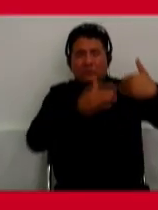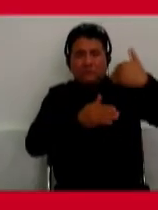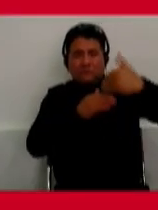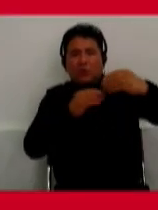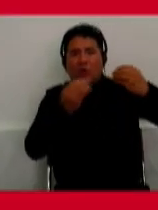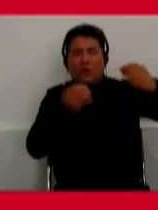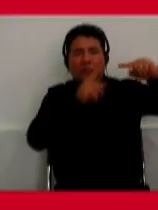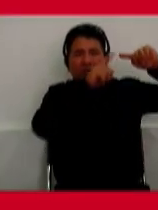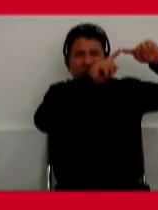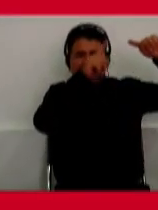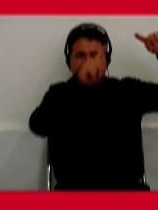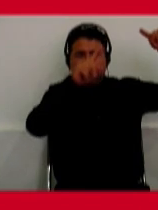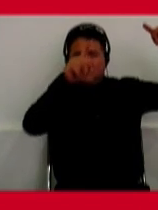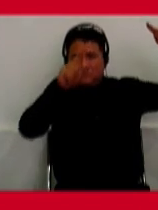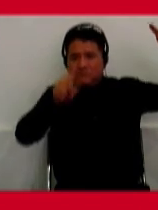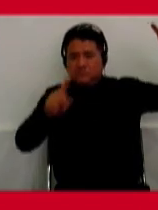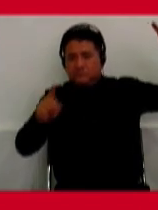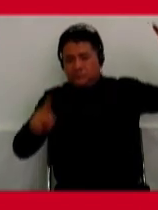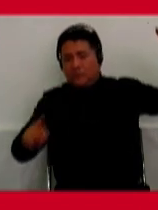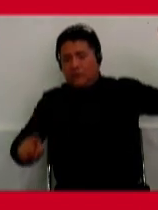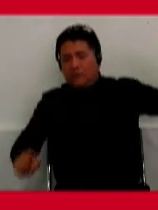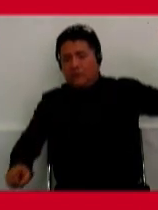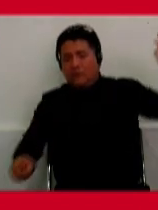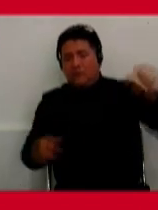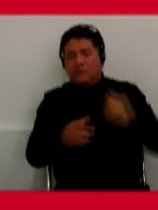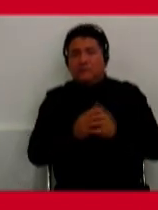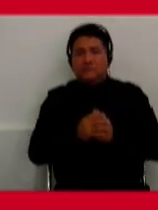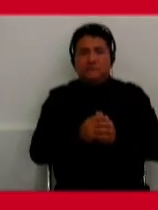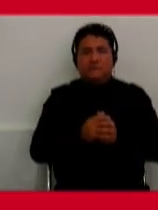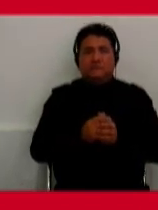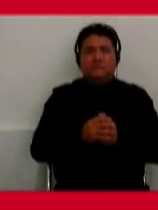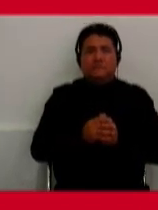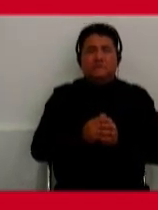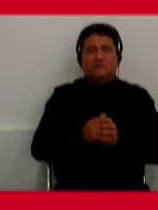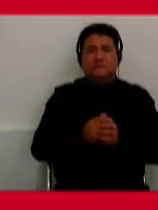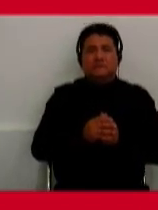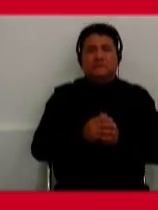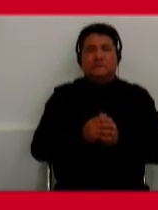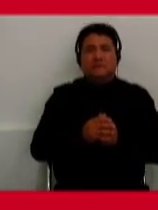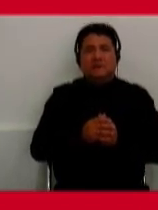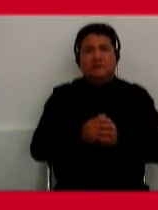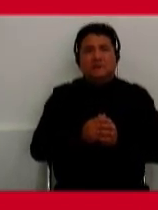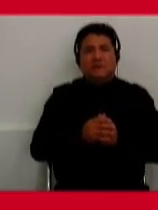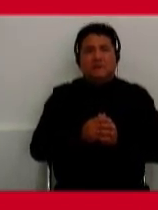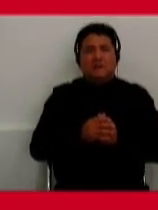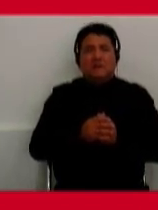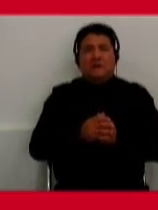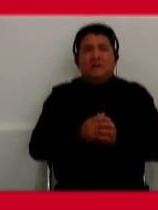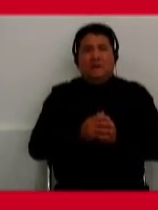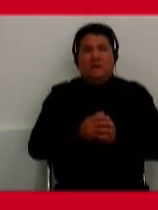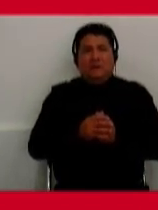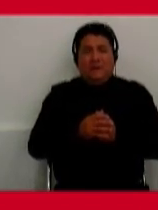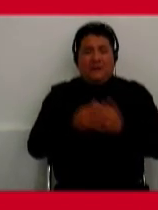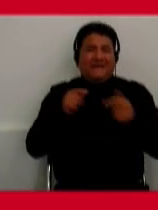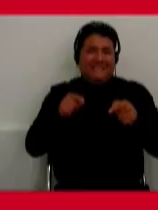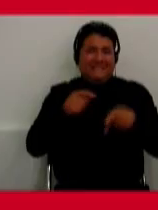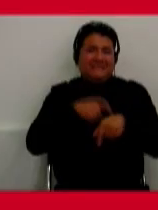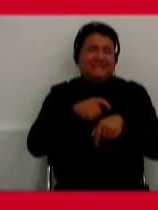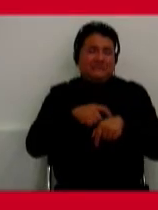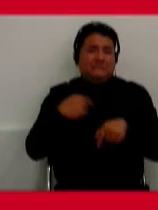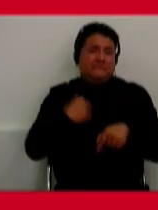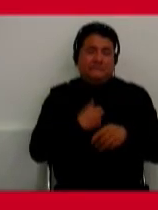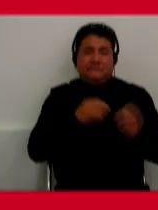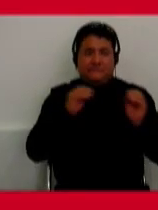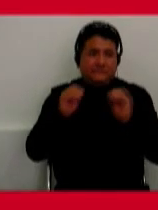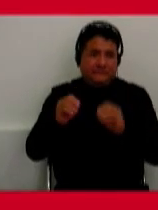cutoff primario, pseudoflow cascade, Apex y tenemos la mejor herramienta para poder obtener. En este caso hemos puesto el high case de manera estratégica.